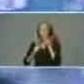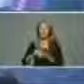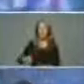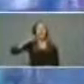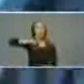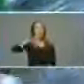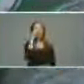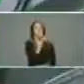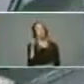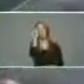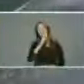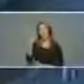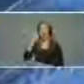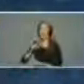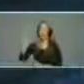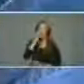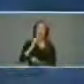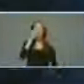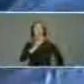cantar a